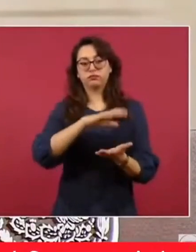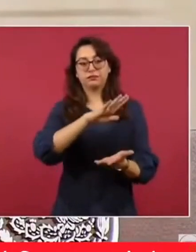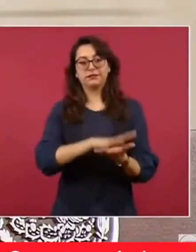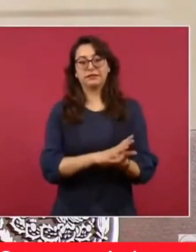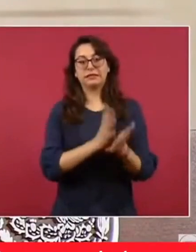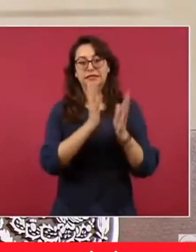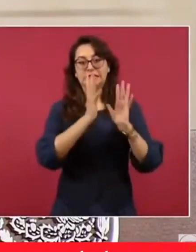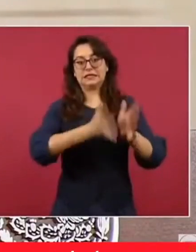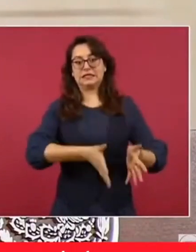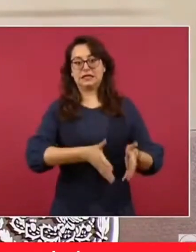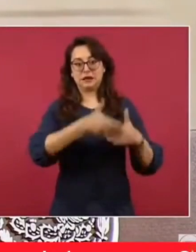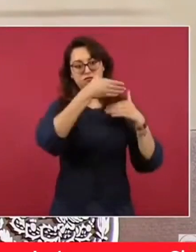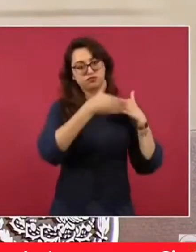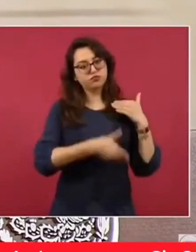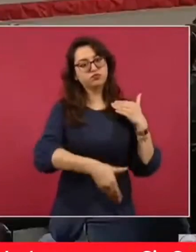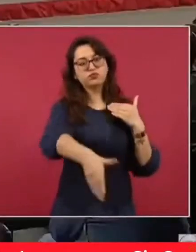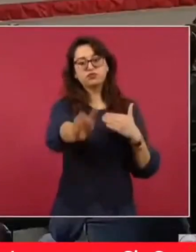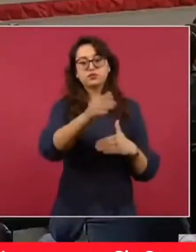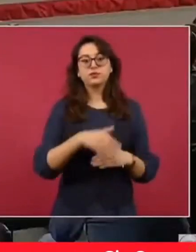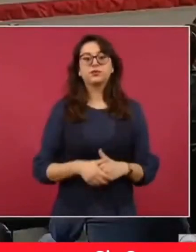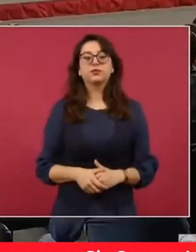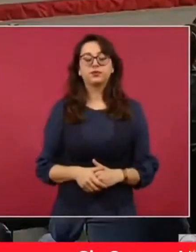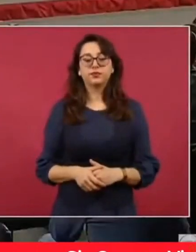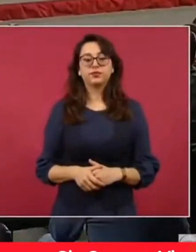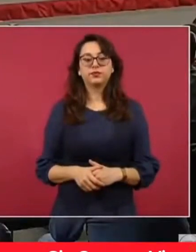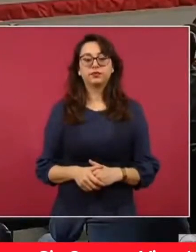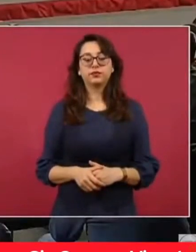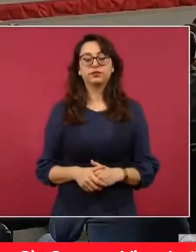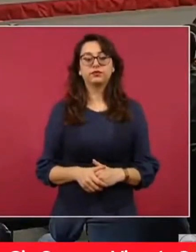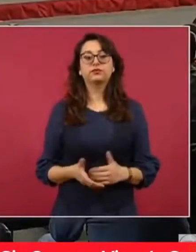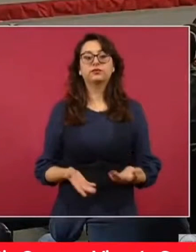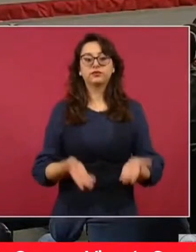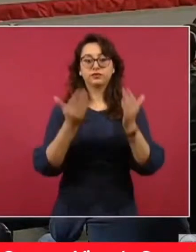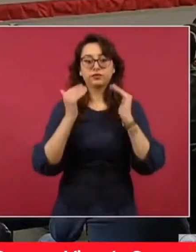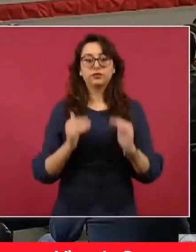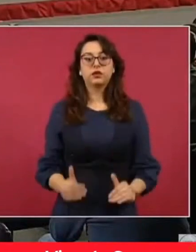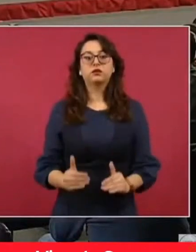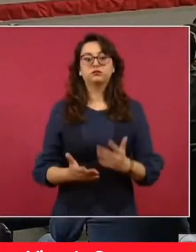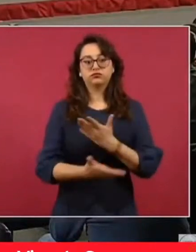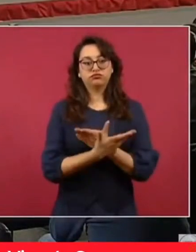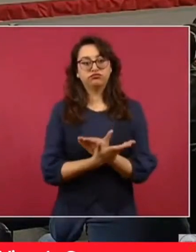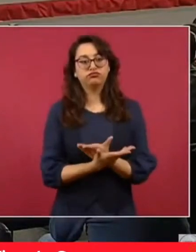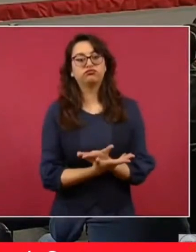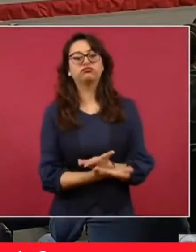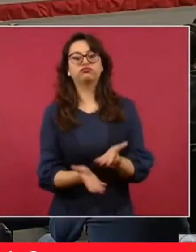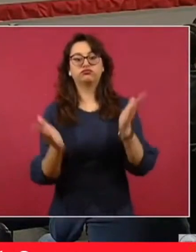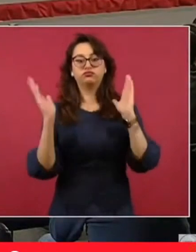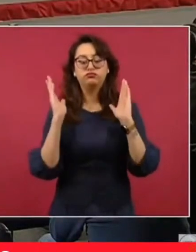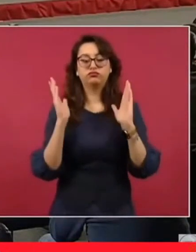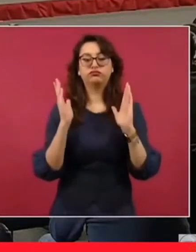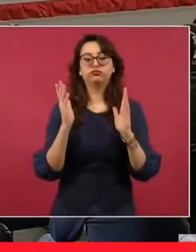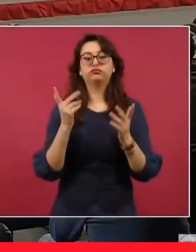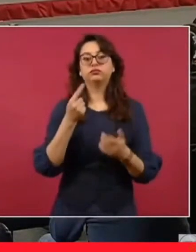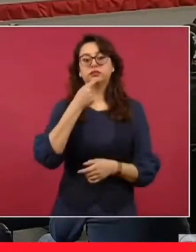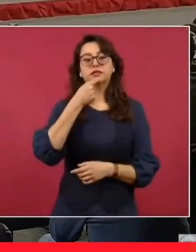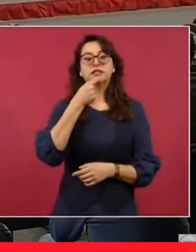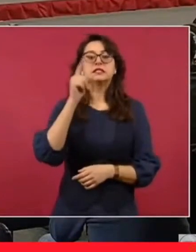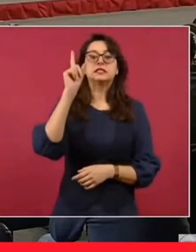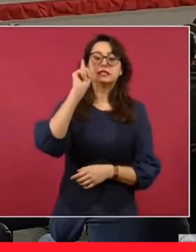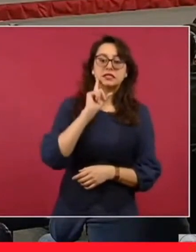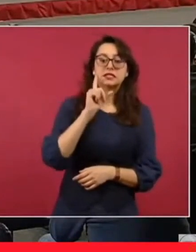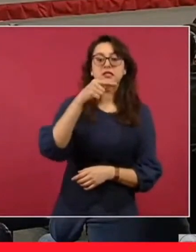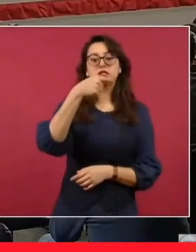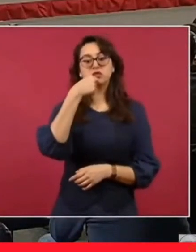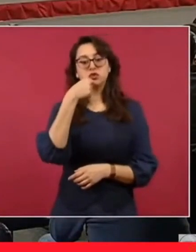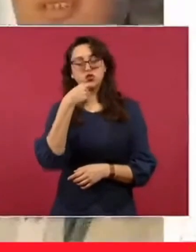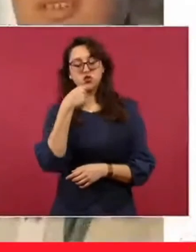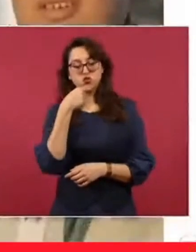se están ya entregando esta pensión principalmente a niñas y niños